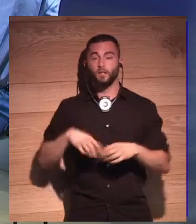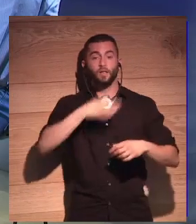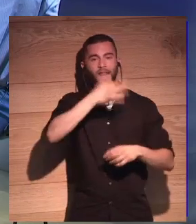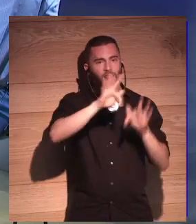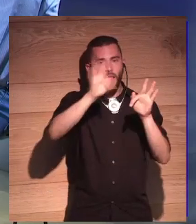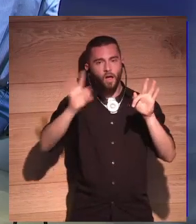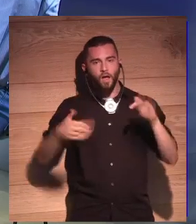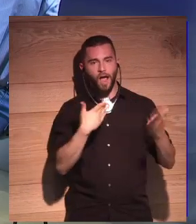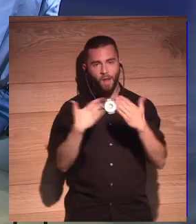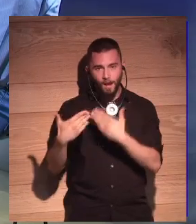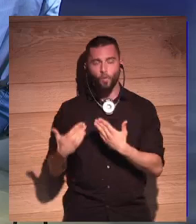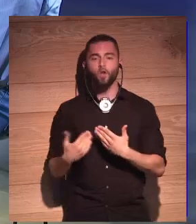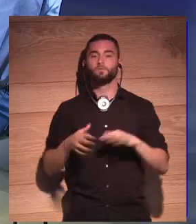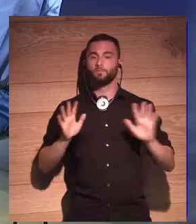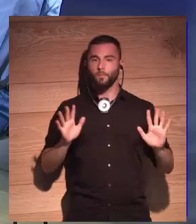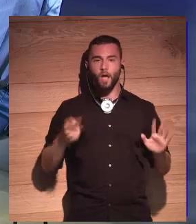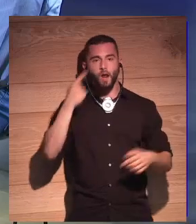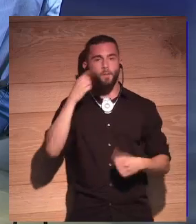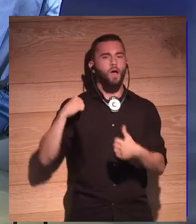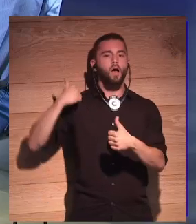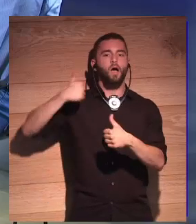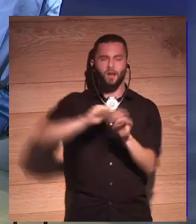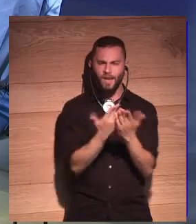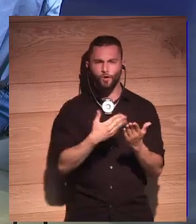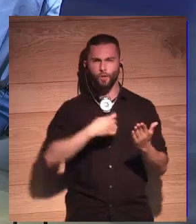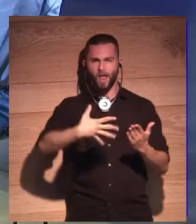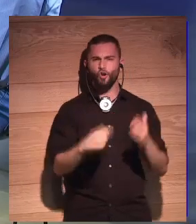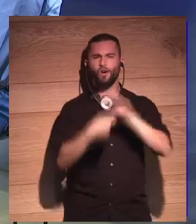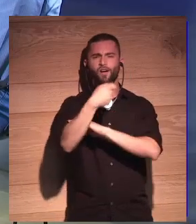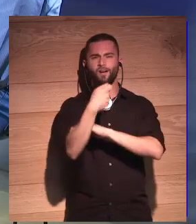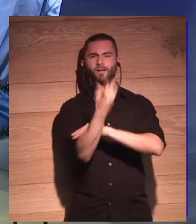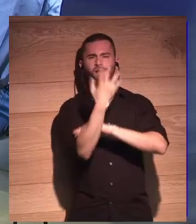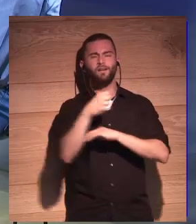tarde. Pero bueno, ¿cómo se llegó a este libro blanco?